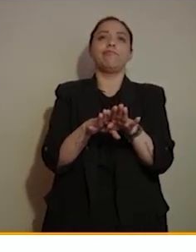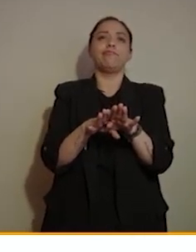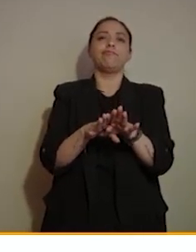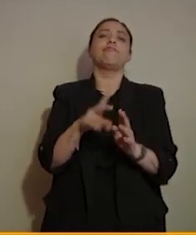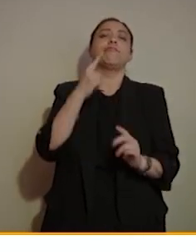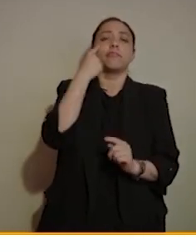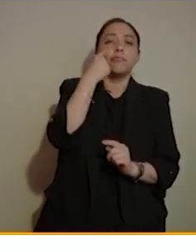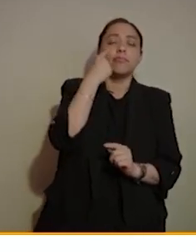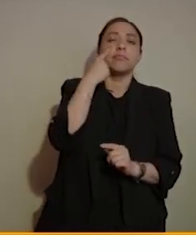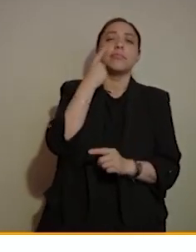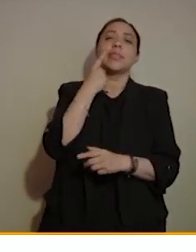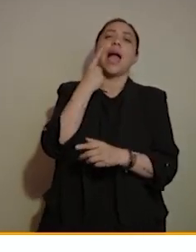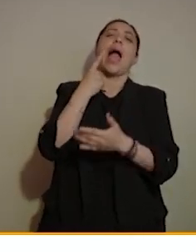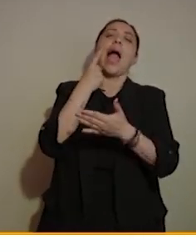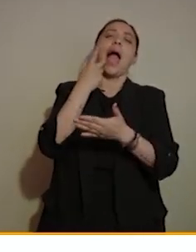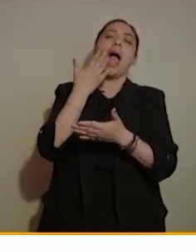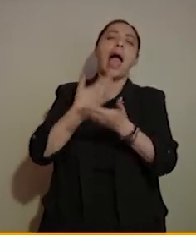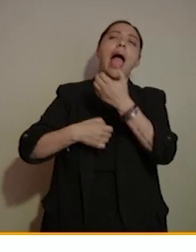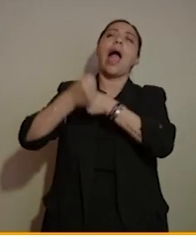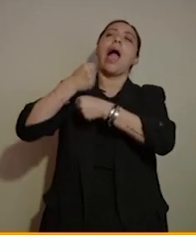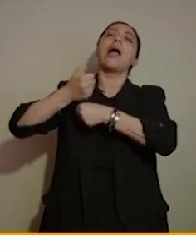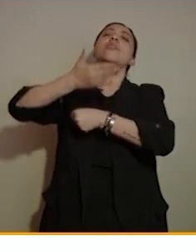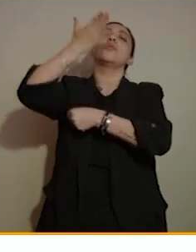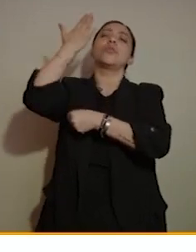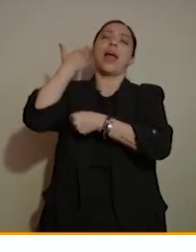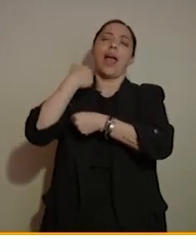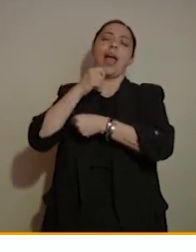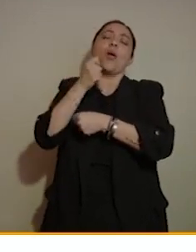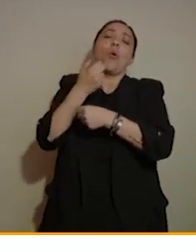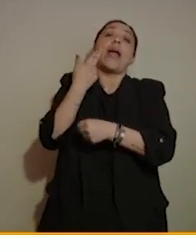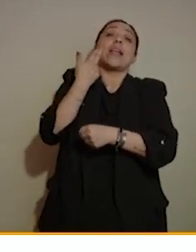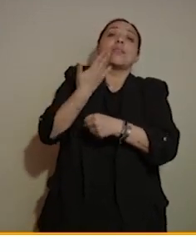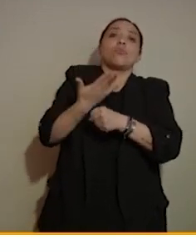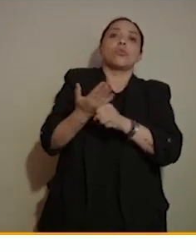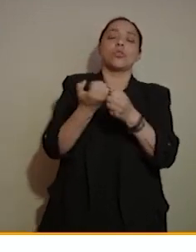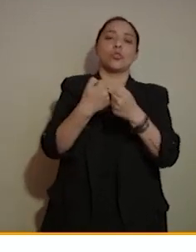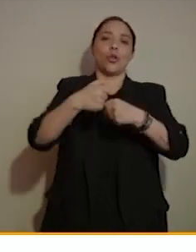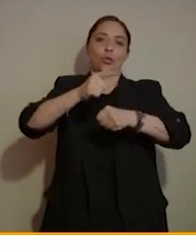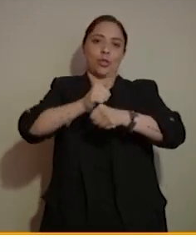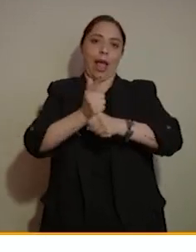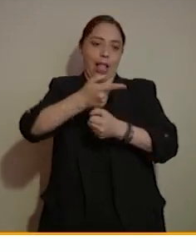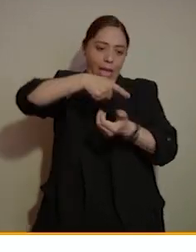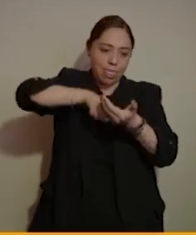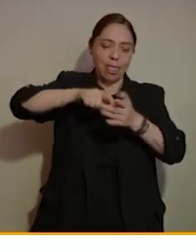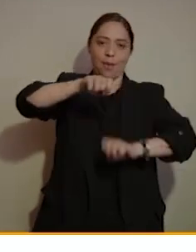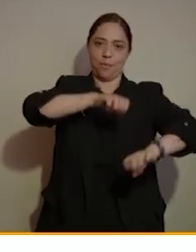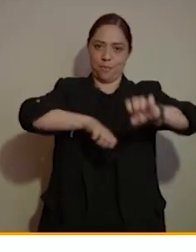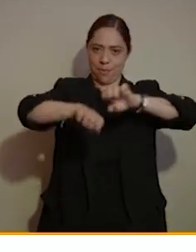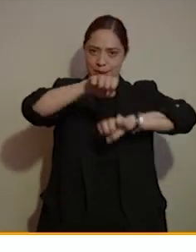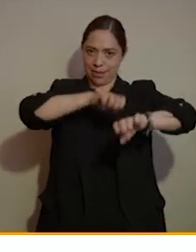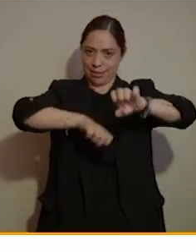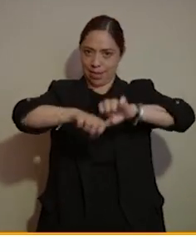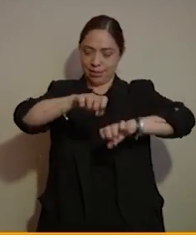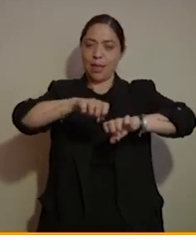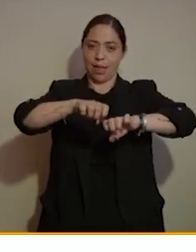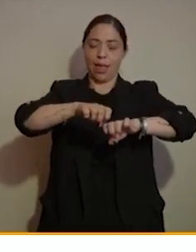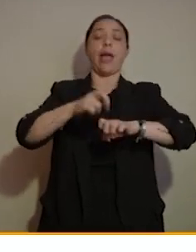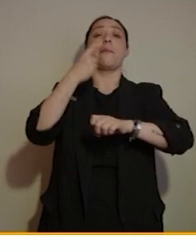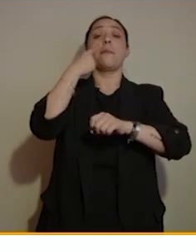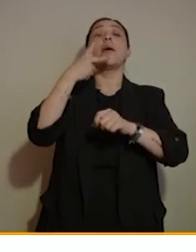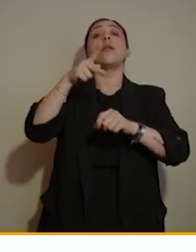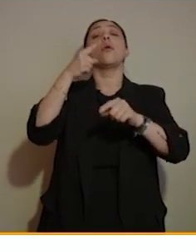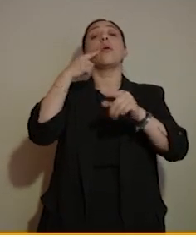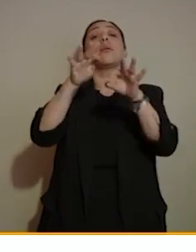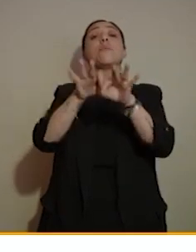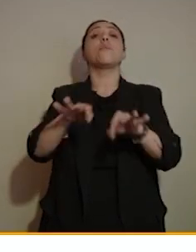si hace unos años atrás y que lo sigue siendo, que es la responsabilidad social empresarial, sino que es importante